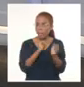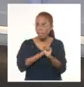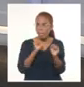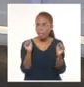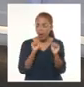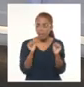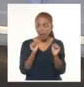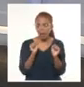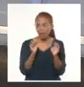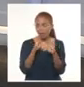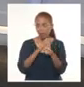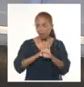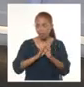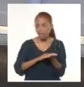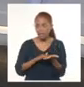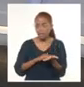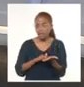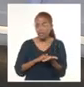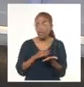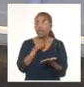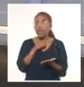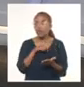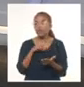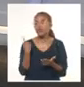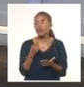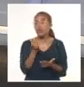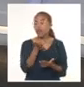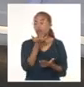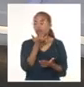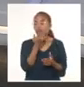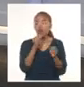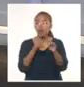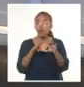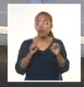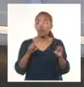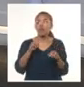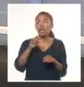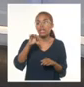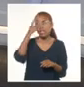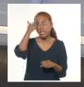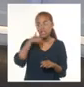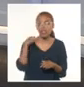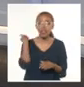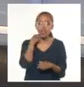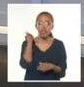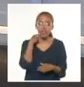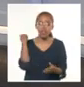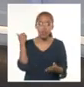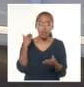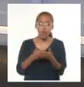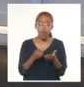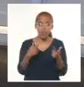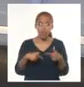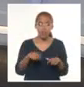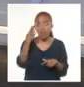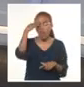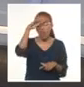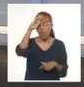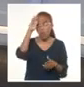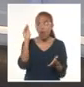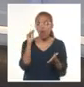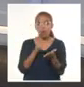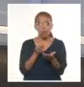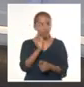del terrorismo de Estado promovido por el Congreso y la CIA durante décadas. Cuba no debió jamás ser